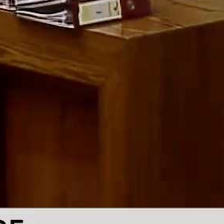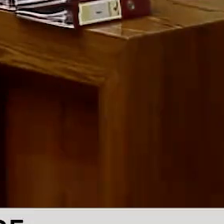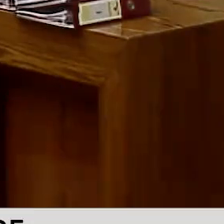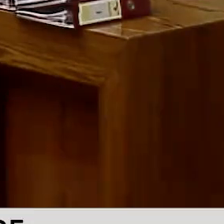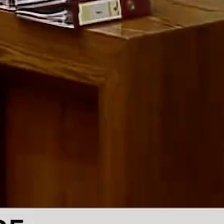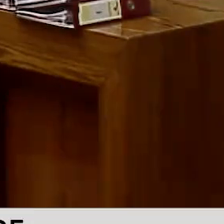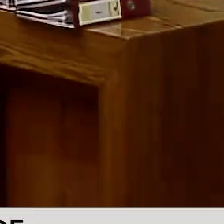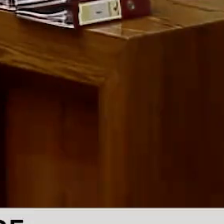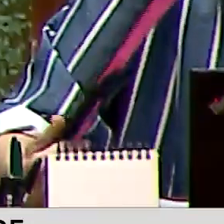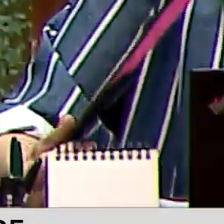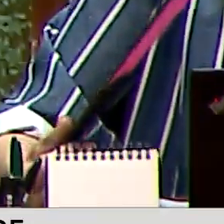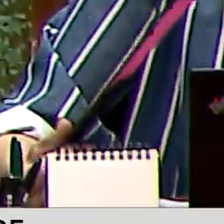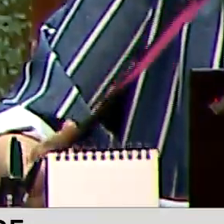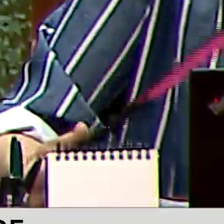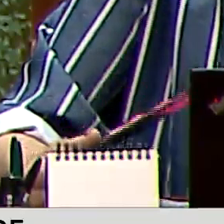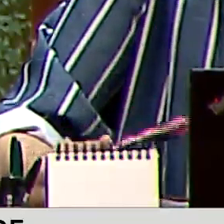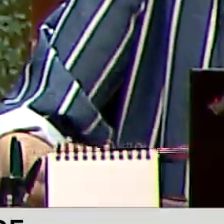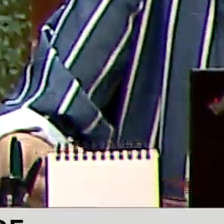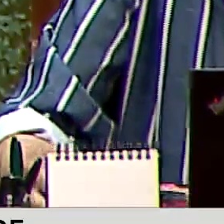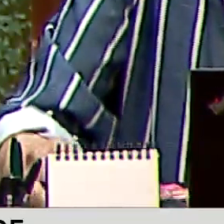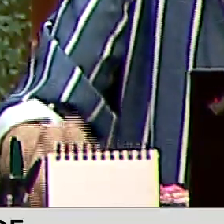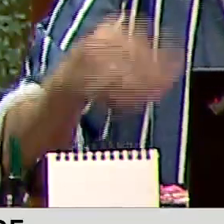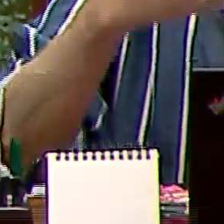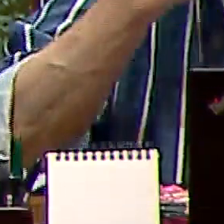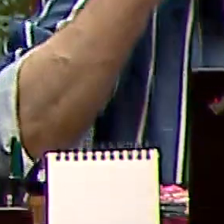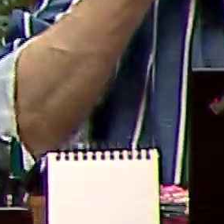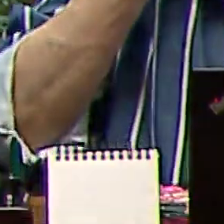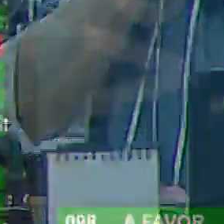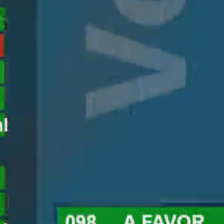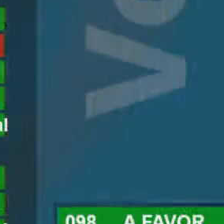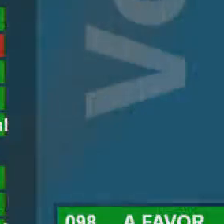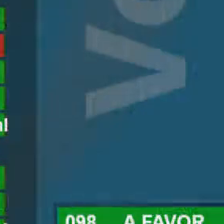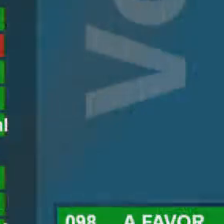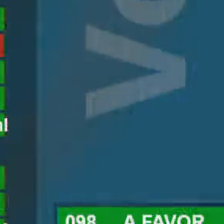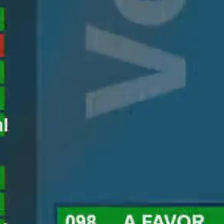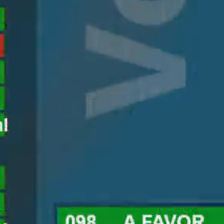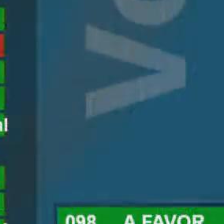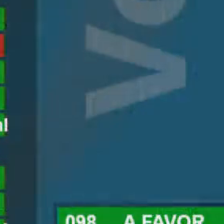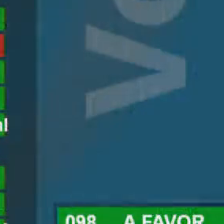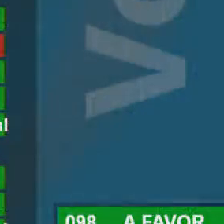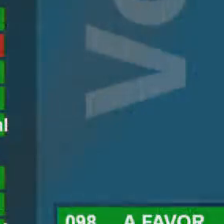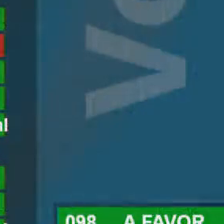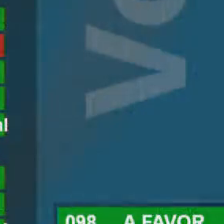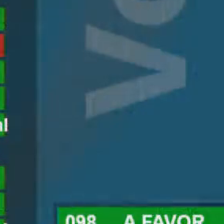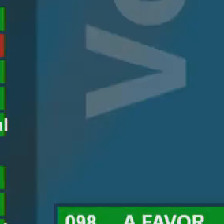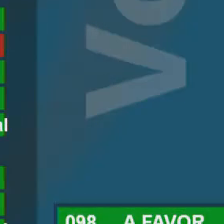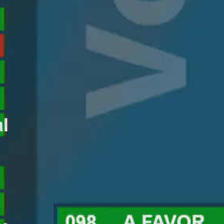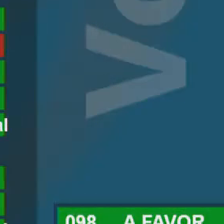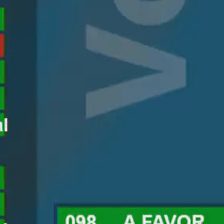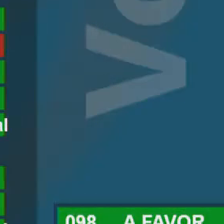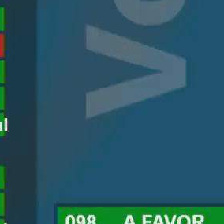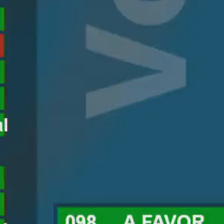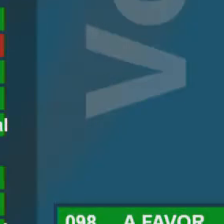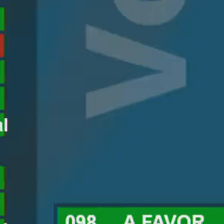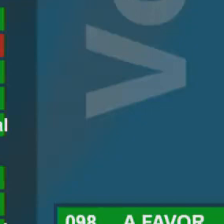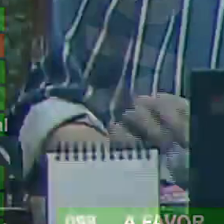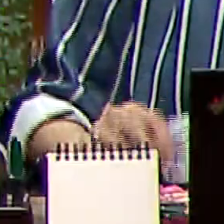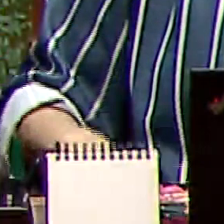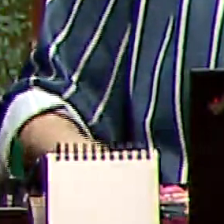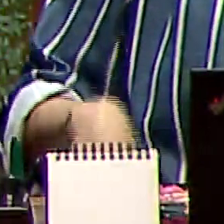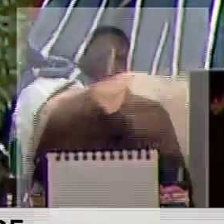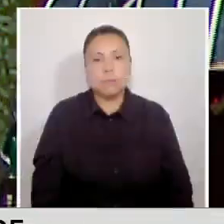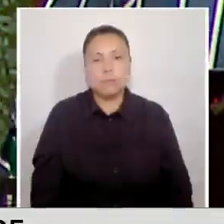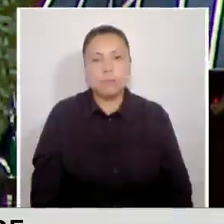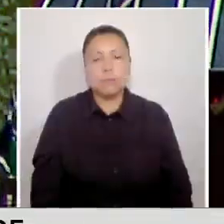Cornejo resultado de la votación por la afirmativa 98 votos 38 en